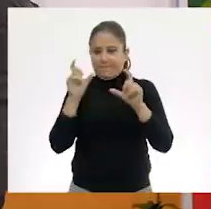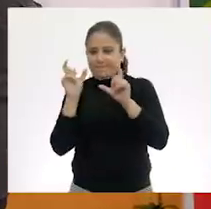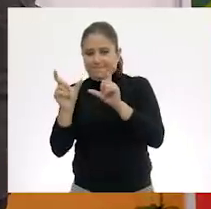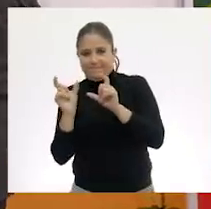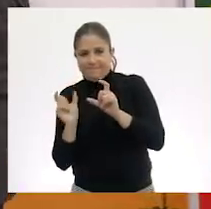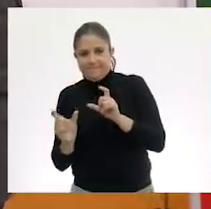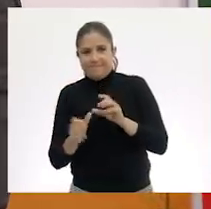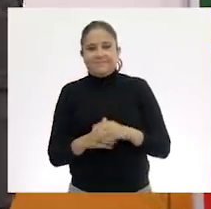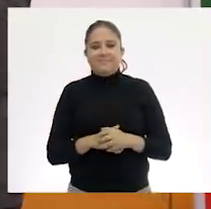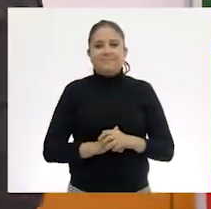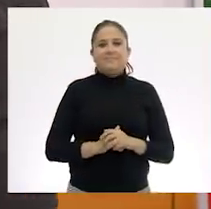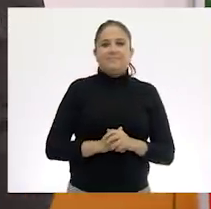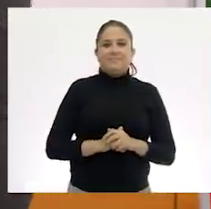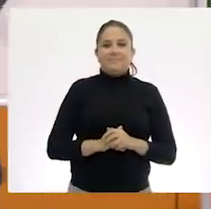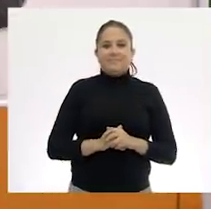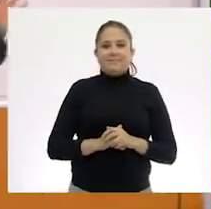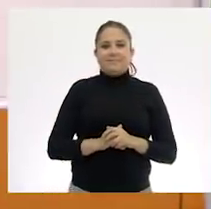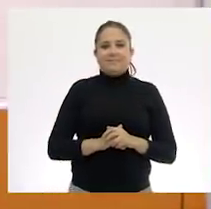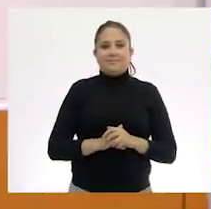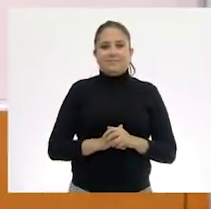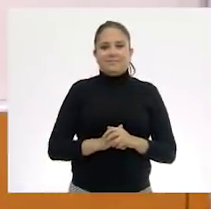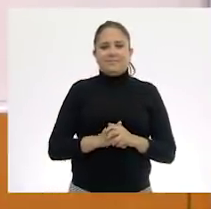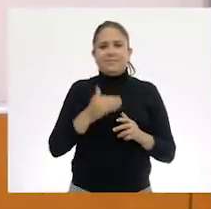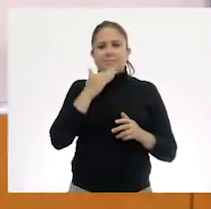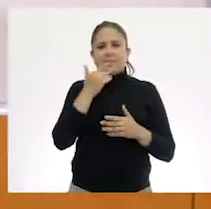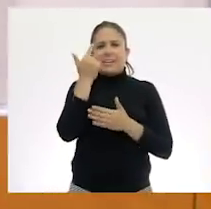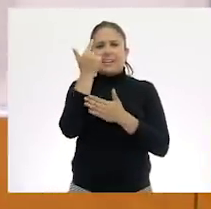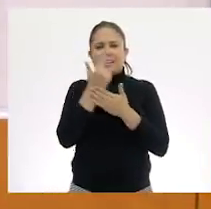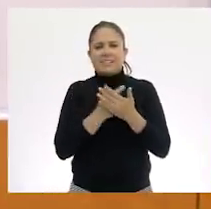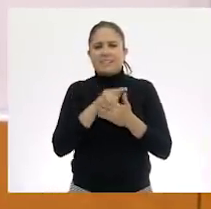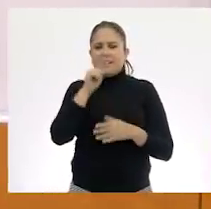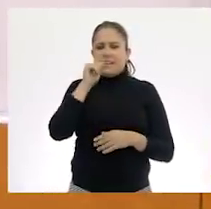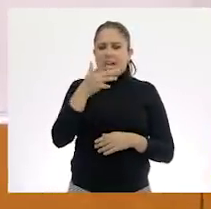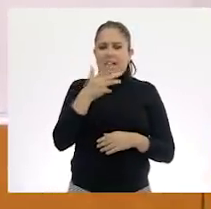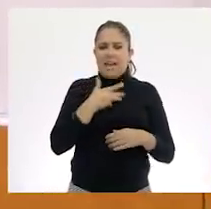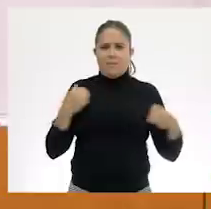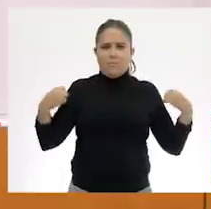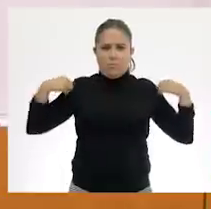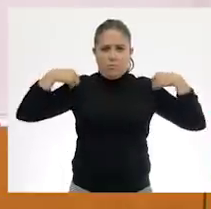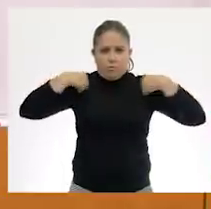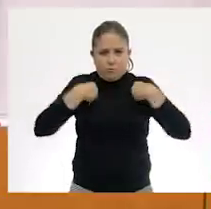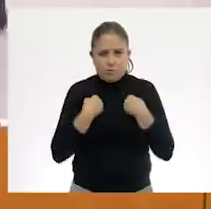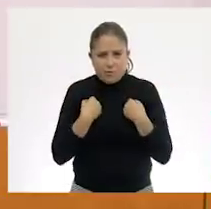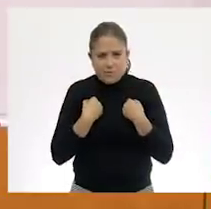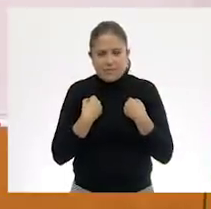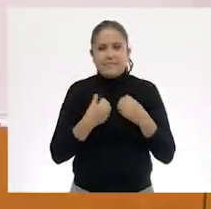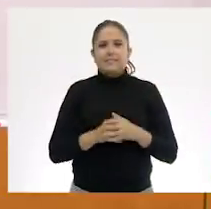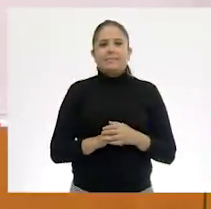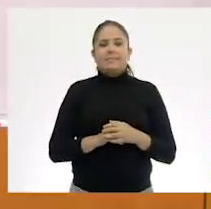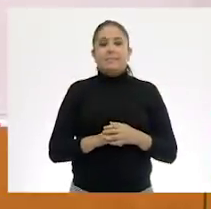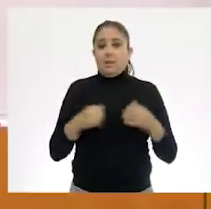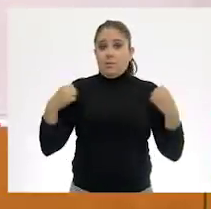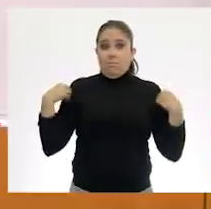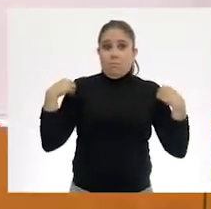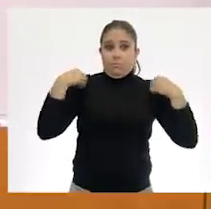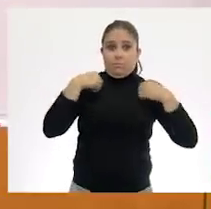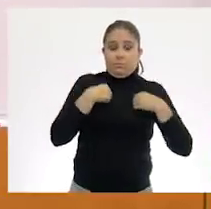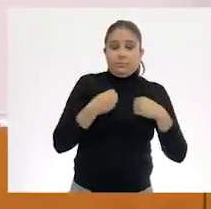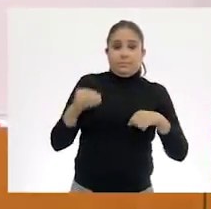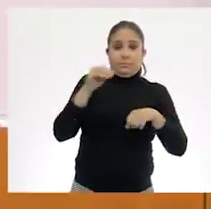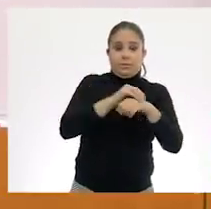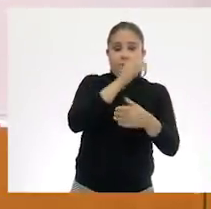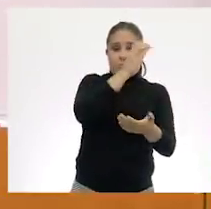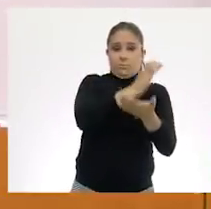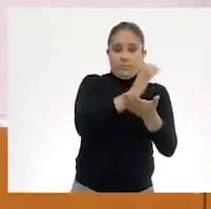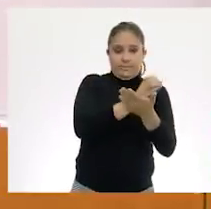aquí. A ver, déjame repasar mi lista. Tengo mi mochila. Y en mi mochila, pues tengo mi